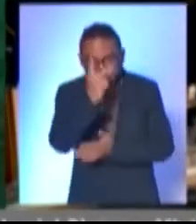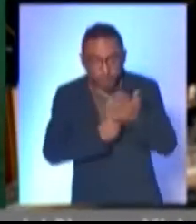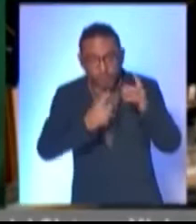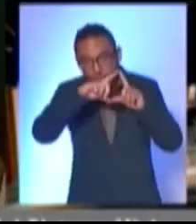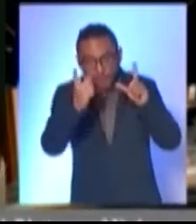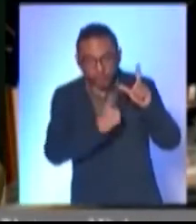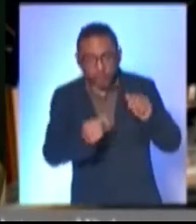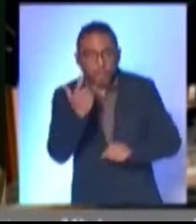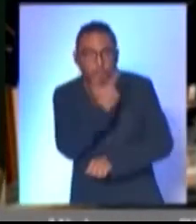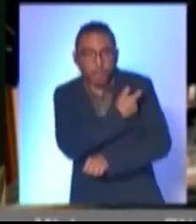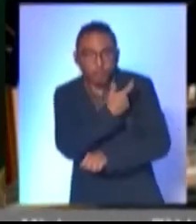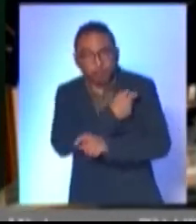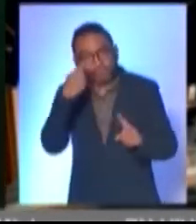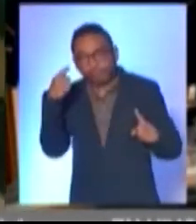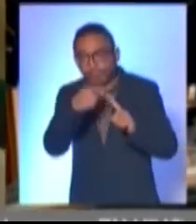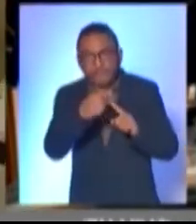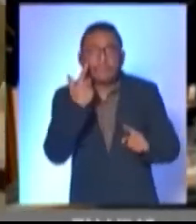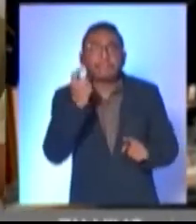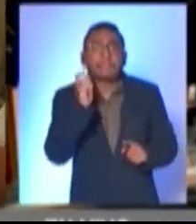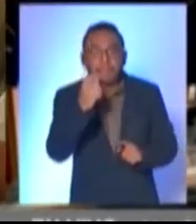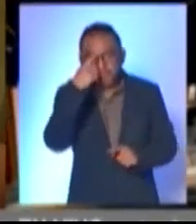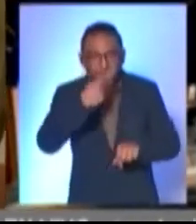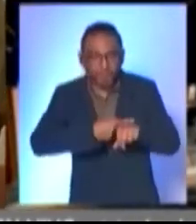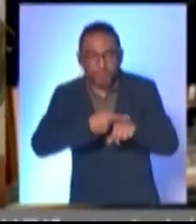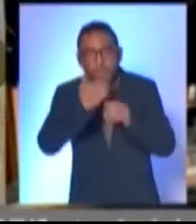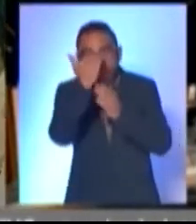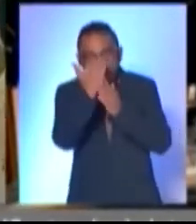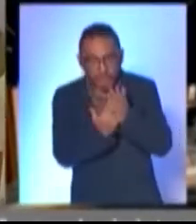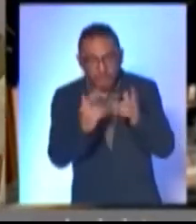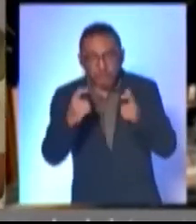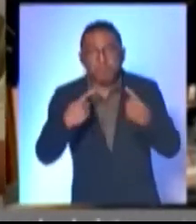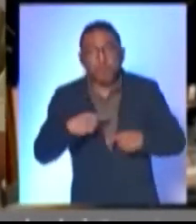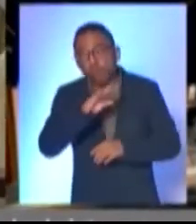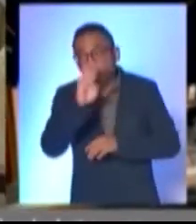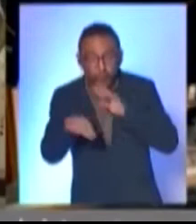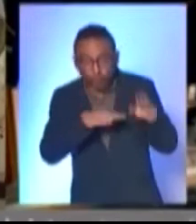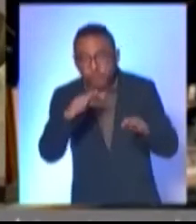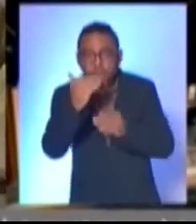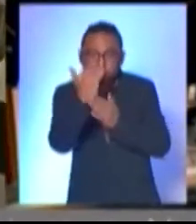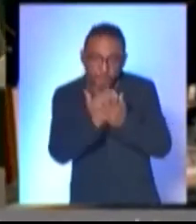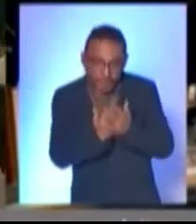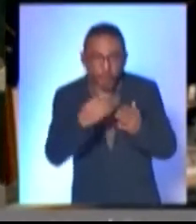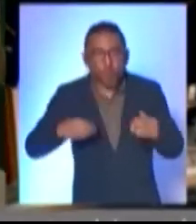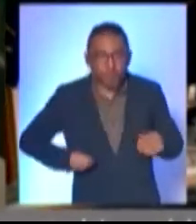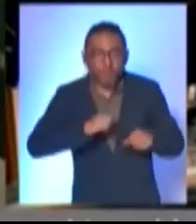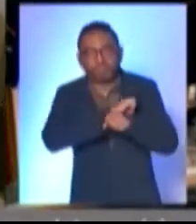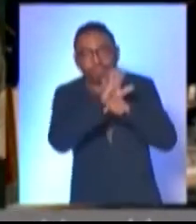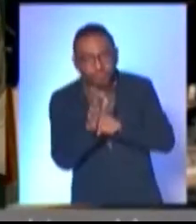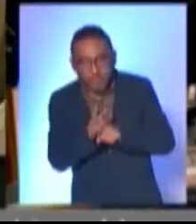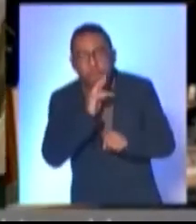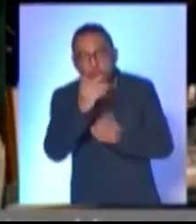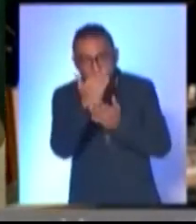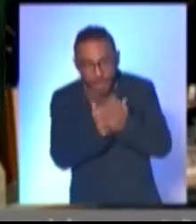Vacunación, cuyo objetivo es disminuir la carga de enfermedades y defunciones ocasionadas por el COVID-19.